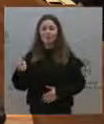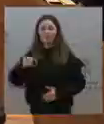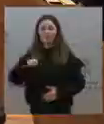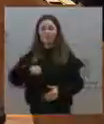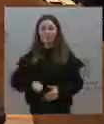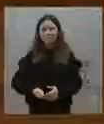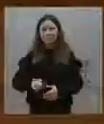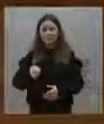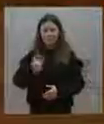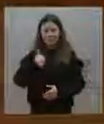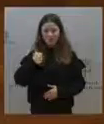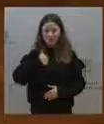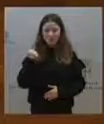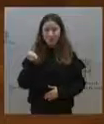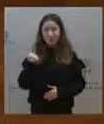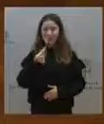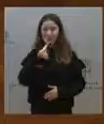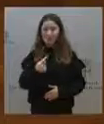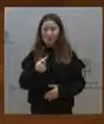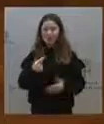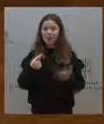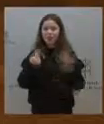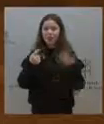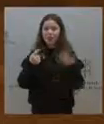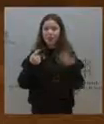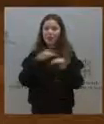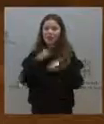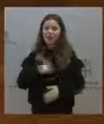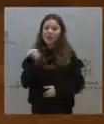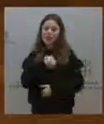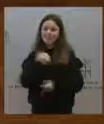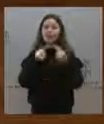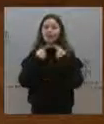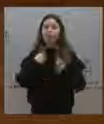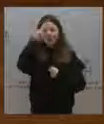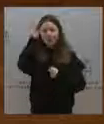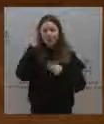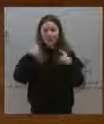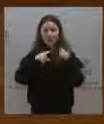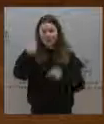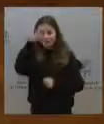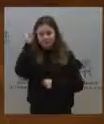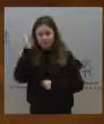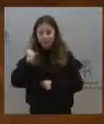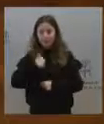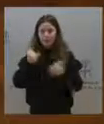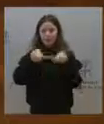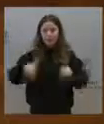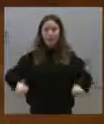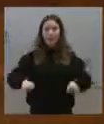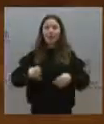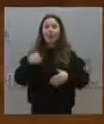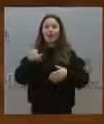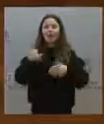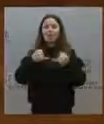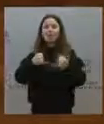Navidad a todos los diputados y a todos los asturianos, que aprovechen para celebrar también estas fiestas con la prudencia necesaria, y